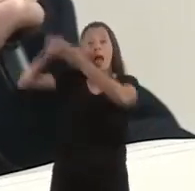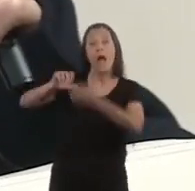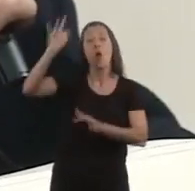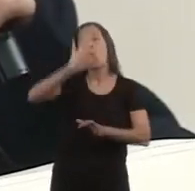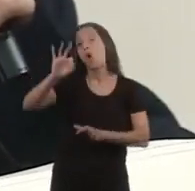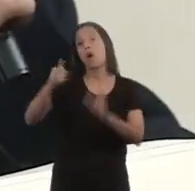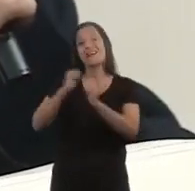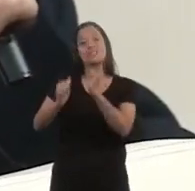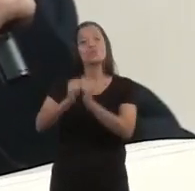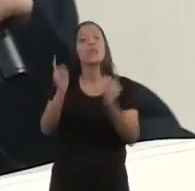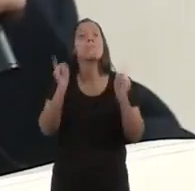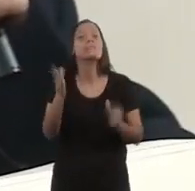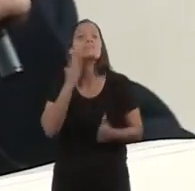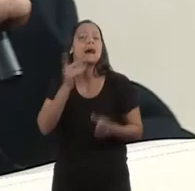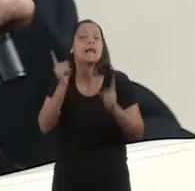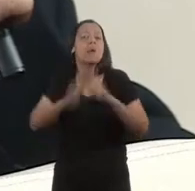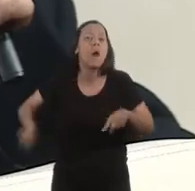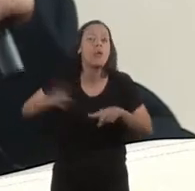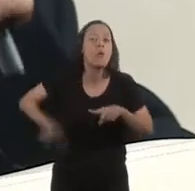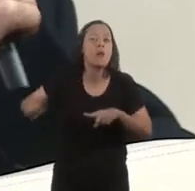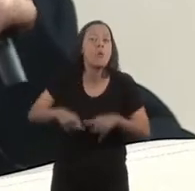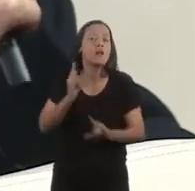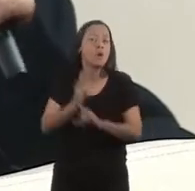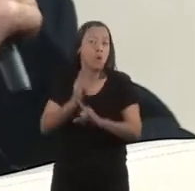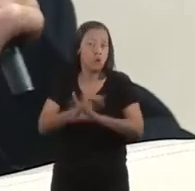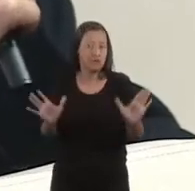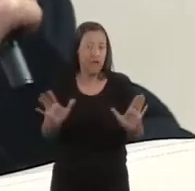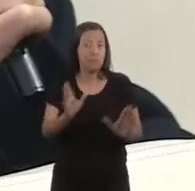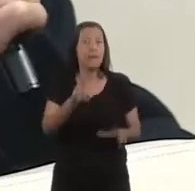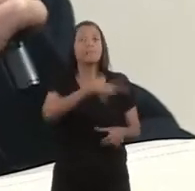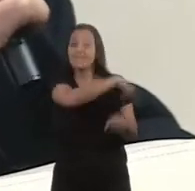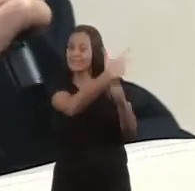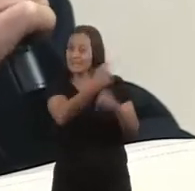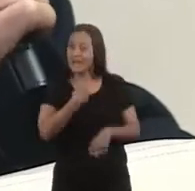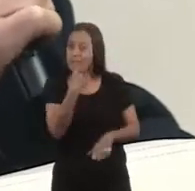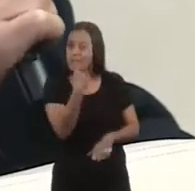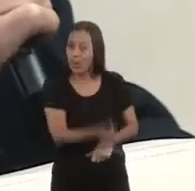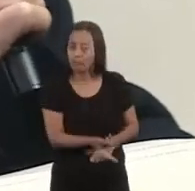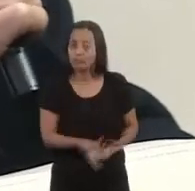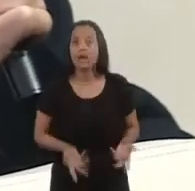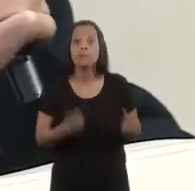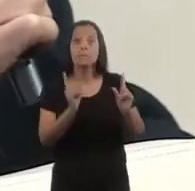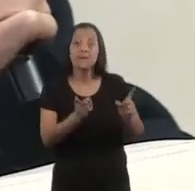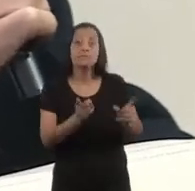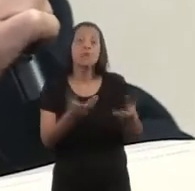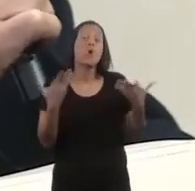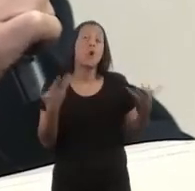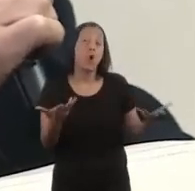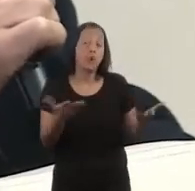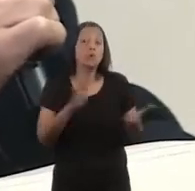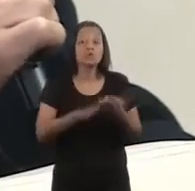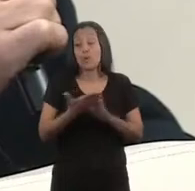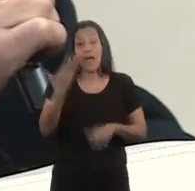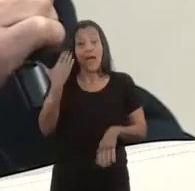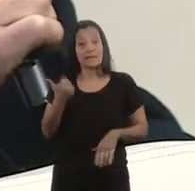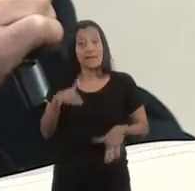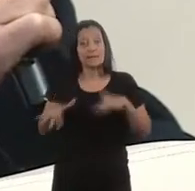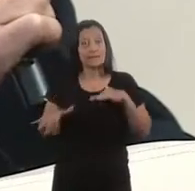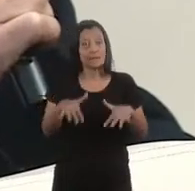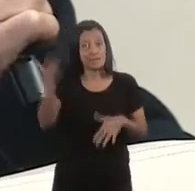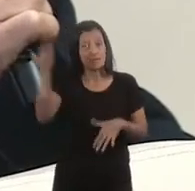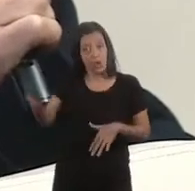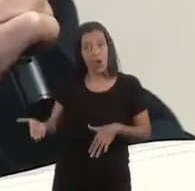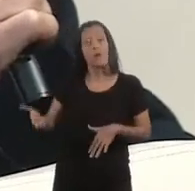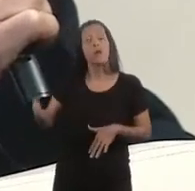cabotaje. Esas dos, y si me permitís una tercera que tiene que ver con, por supuesto, lo que le sucedió ayer aquí a